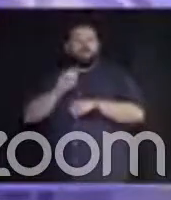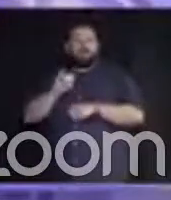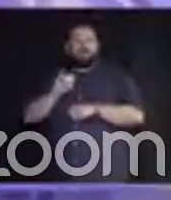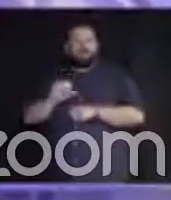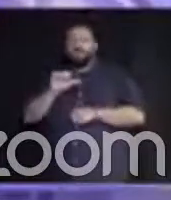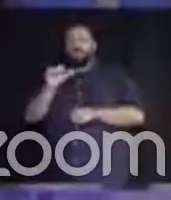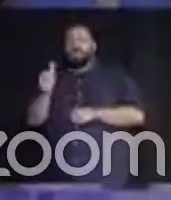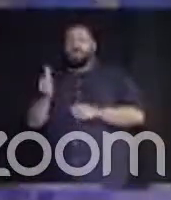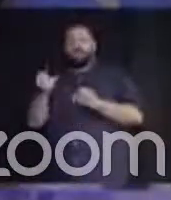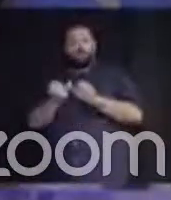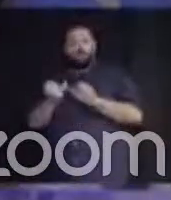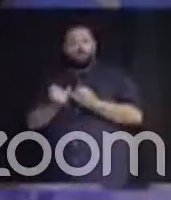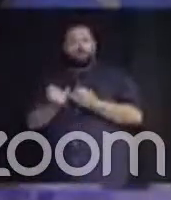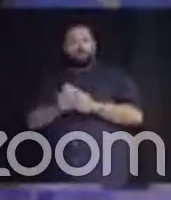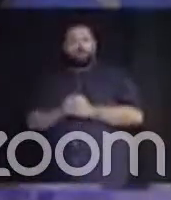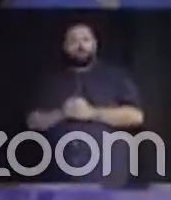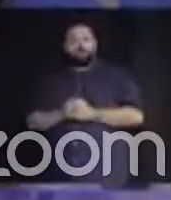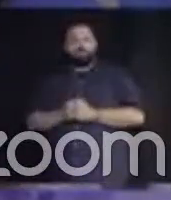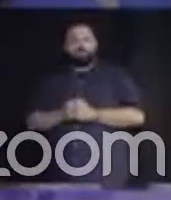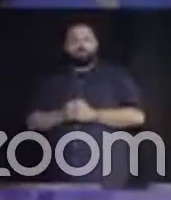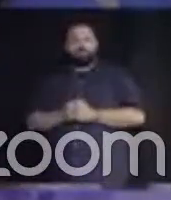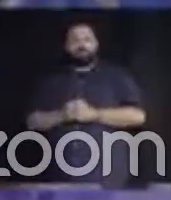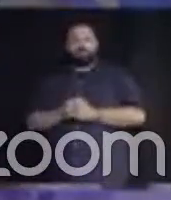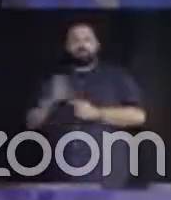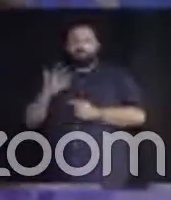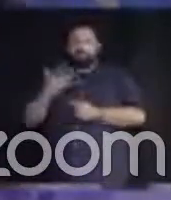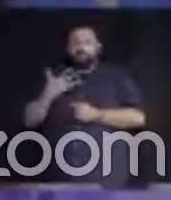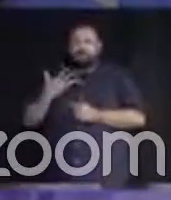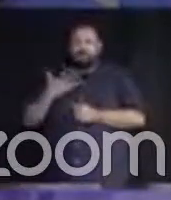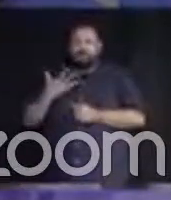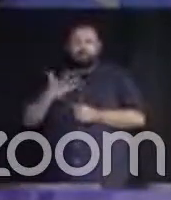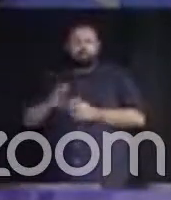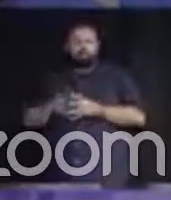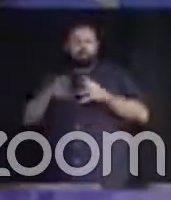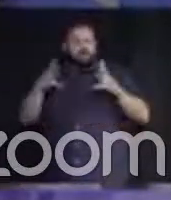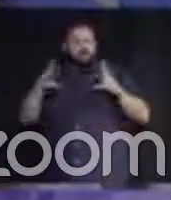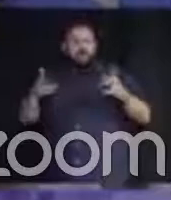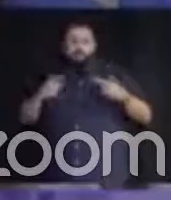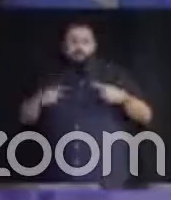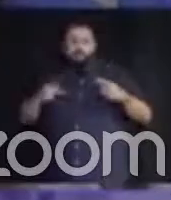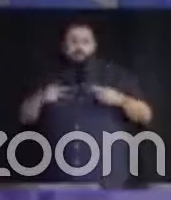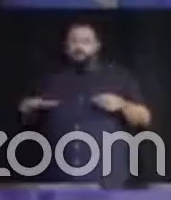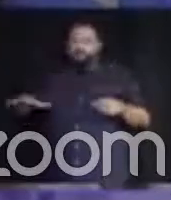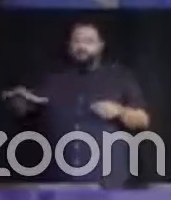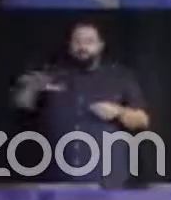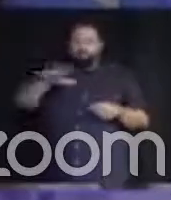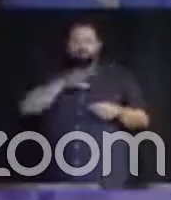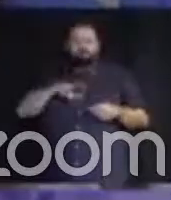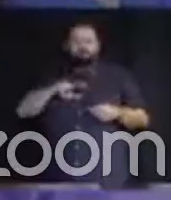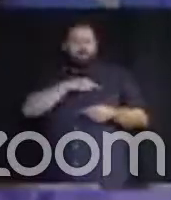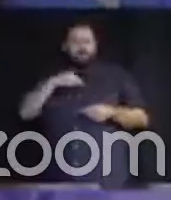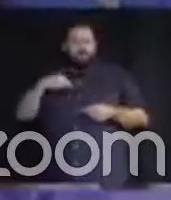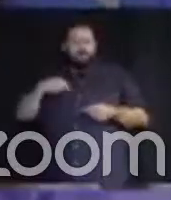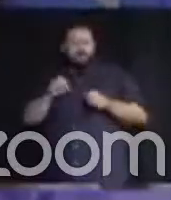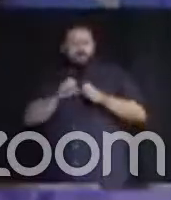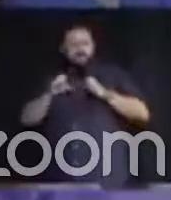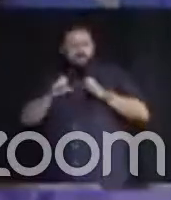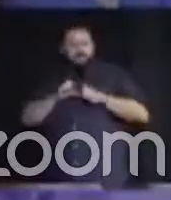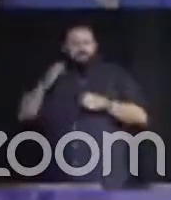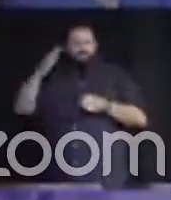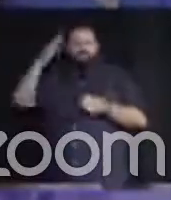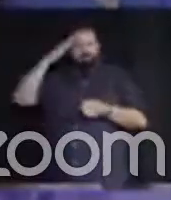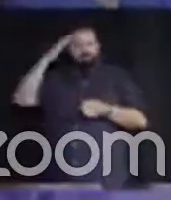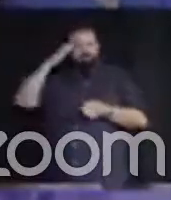también. Y pues tenemos unas gran personas que tenemos en nuestro equipo,